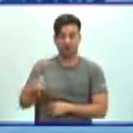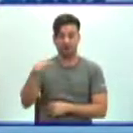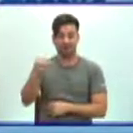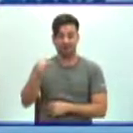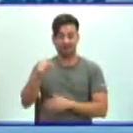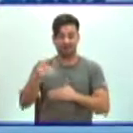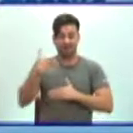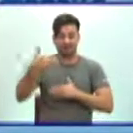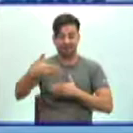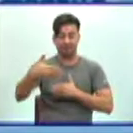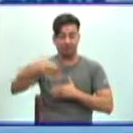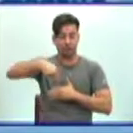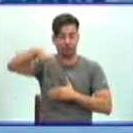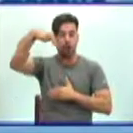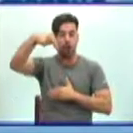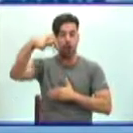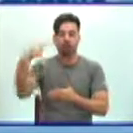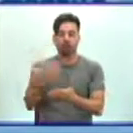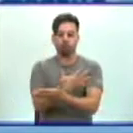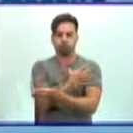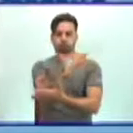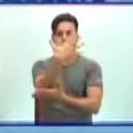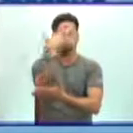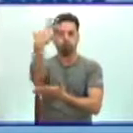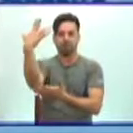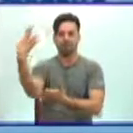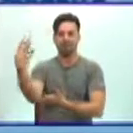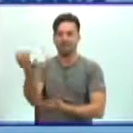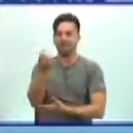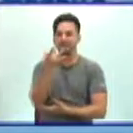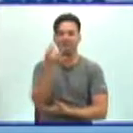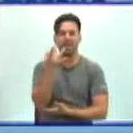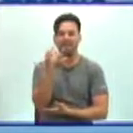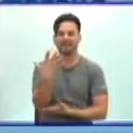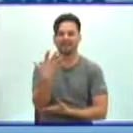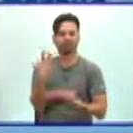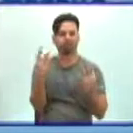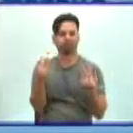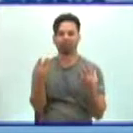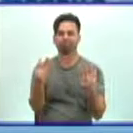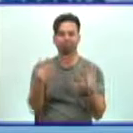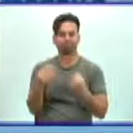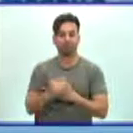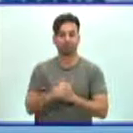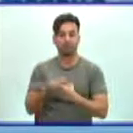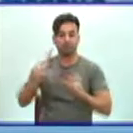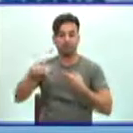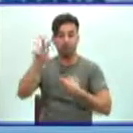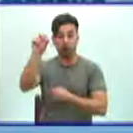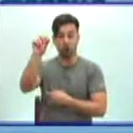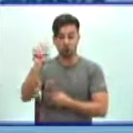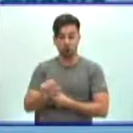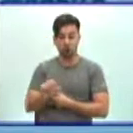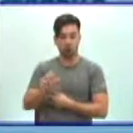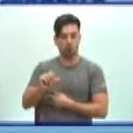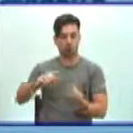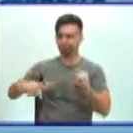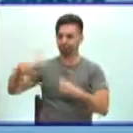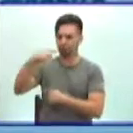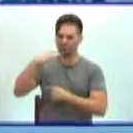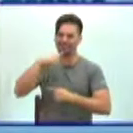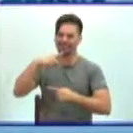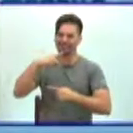de vegetación, abundancia en la flora, y en la ladera sur del mismo sistema montañoso, todo lo contrario. Y es